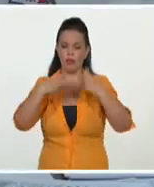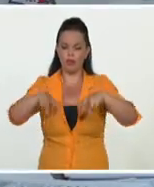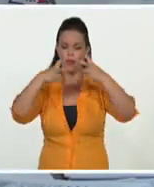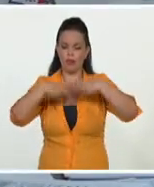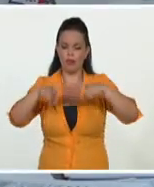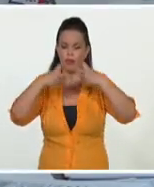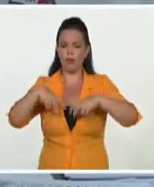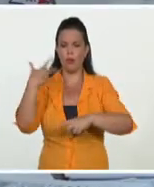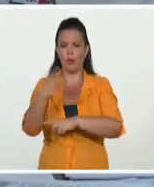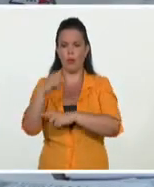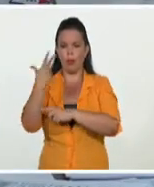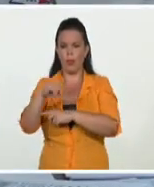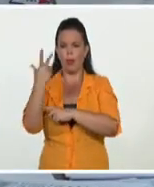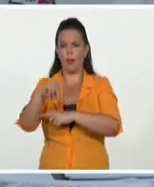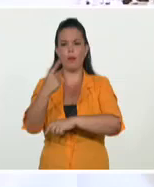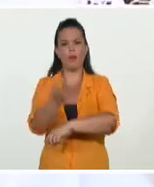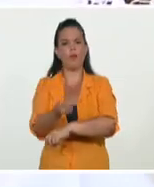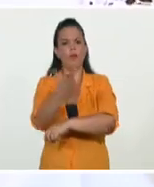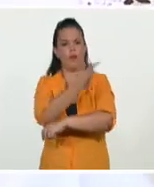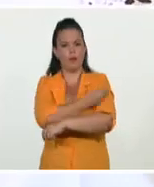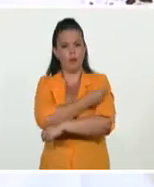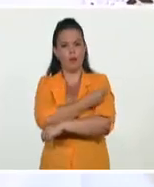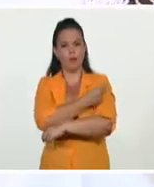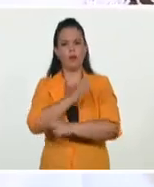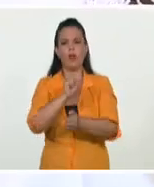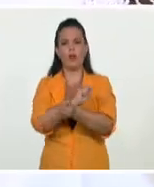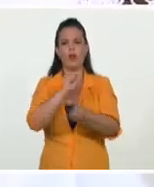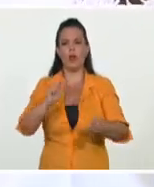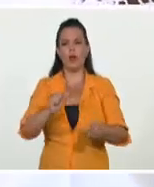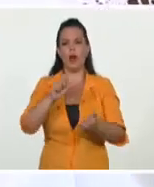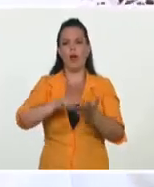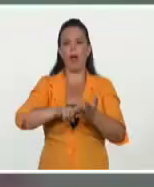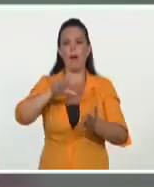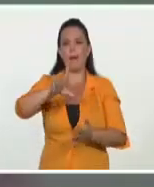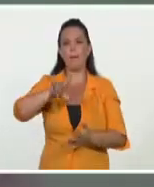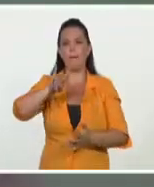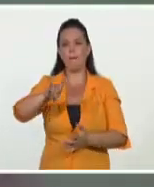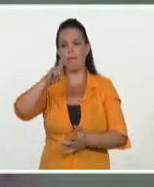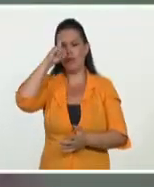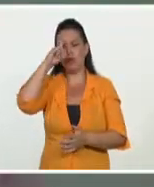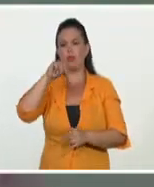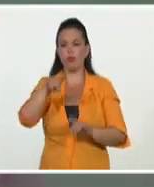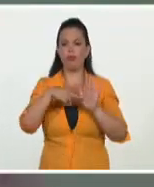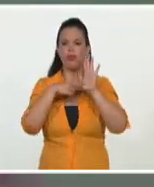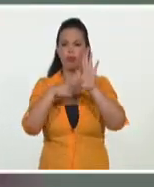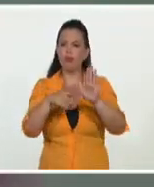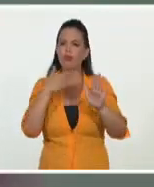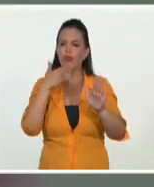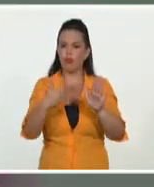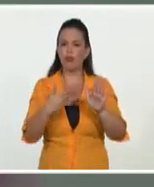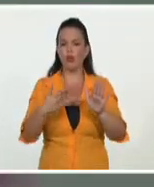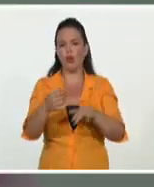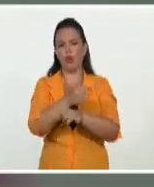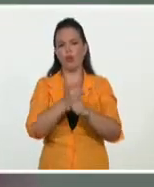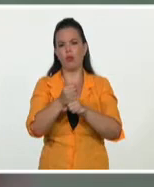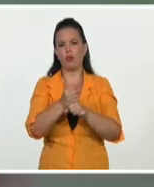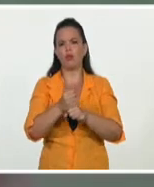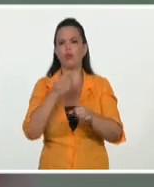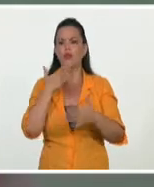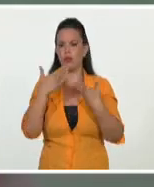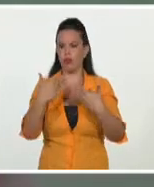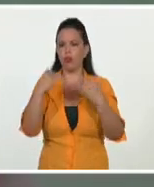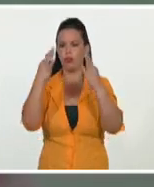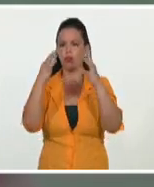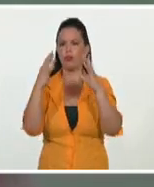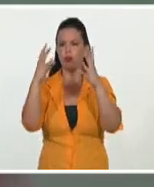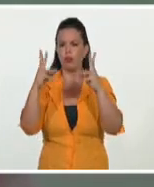Plus, también confluyen los profesionales que evalúan las buenas prácticas clínicas. El CENSEA ha acompañado todo el desarrollo del ensayo clínico de